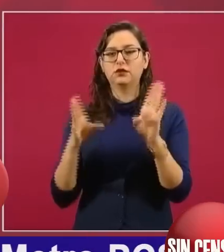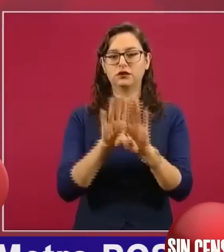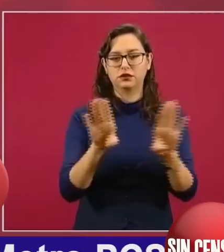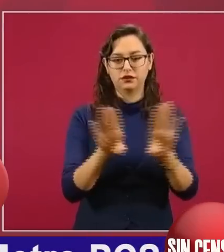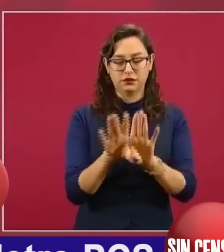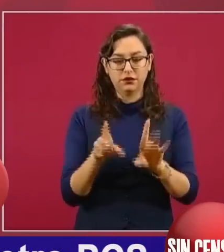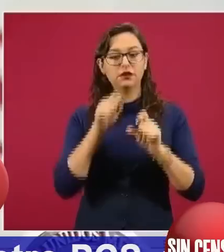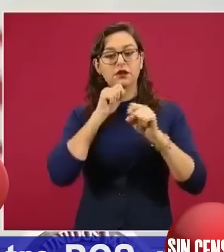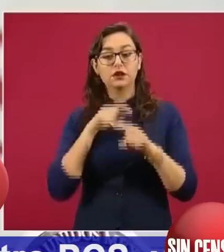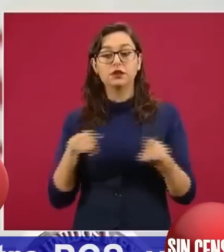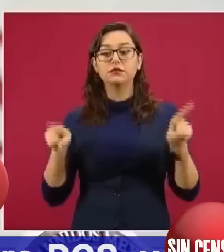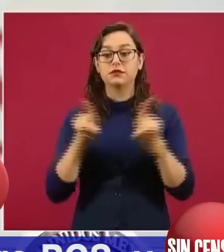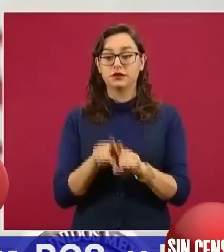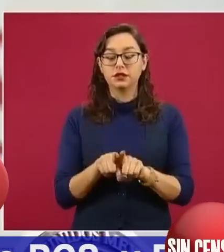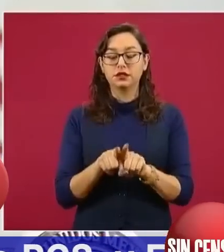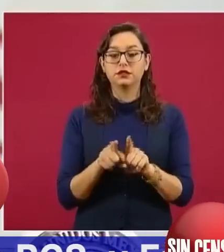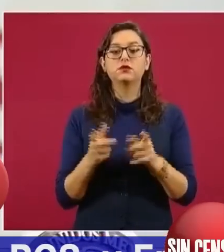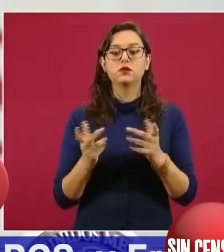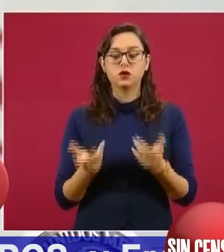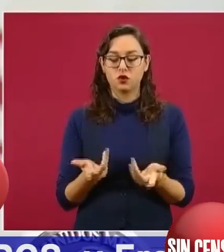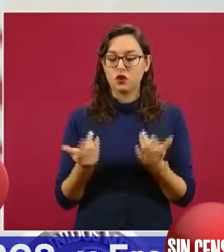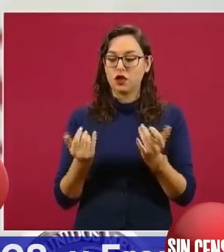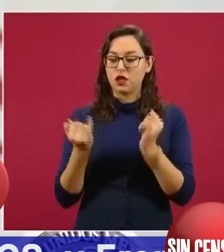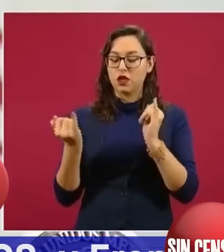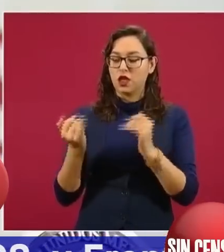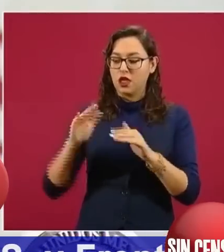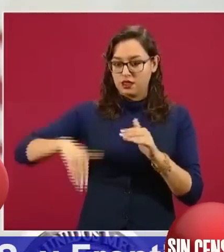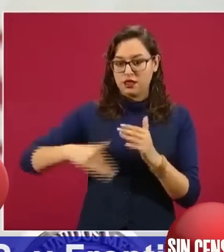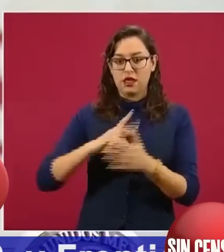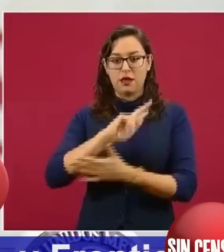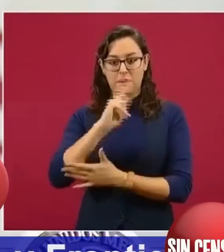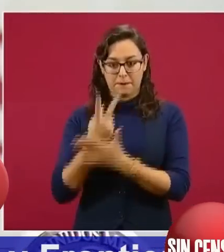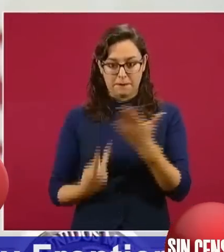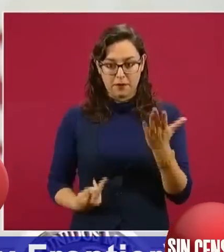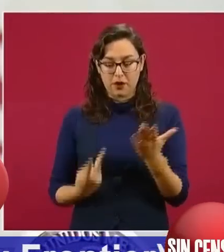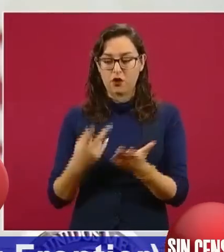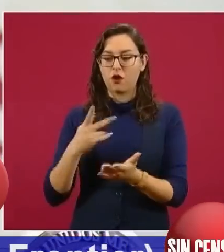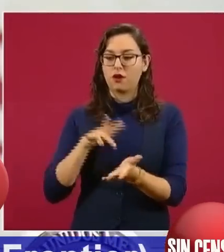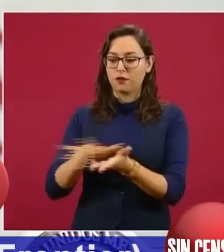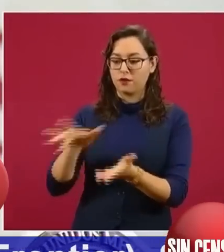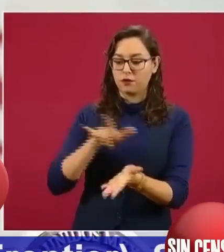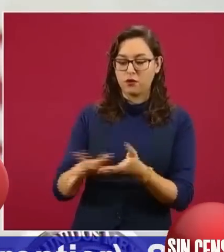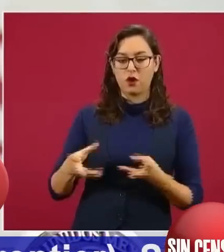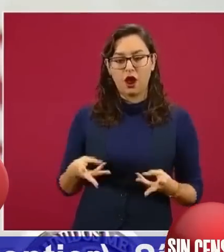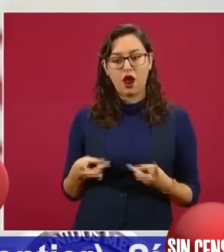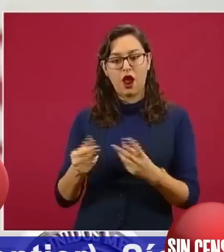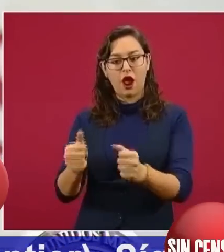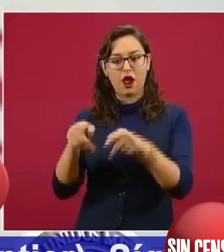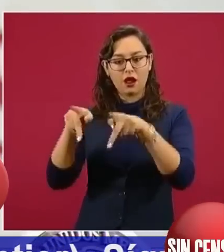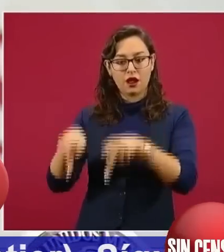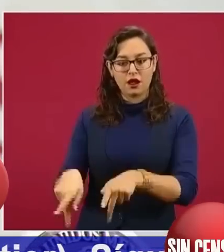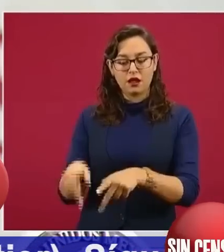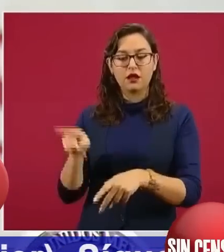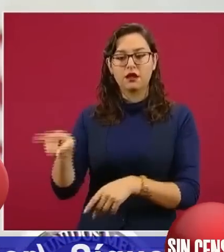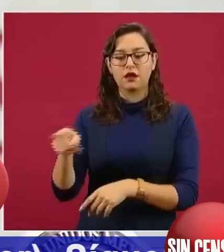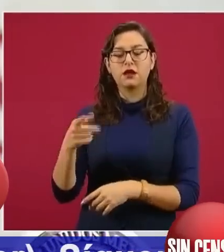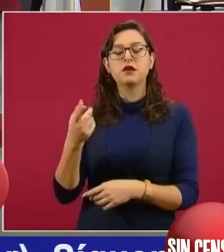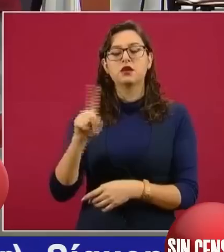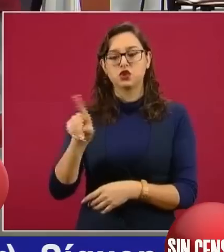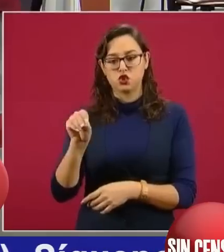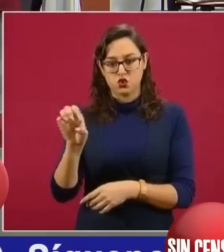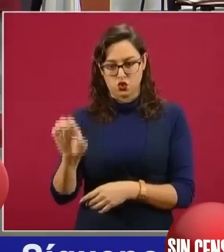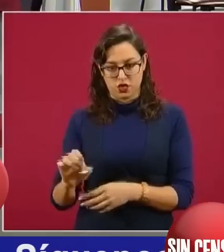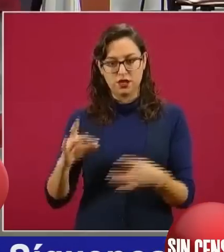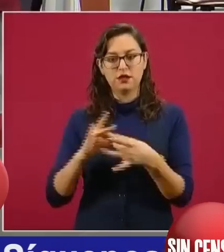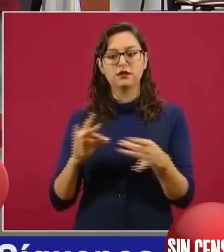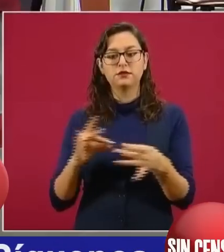ya fue anunciado, el programa de apoyo para gastos funerarios en voz del maestro Zoé Robledo, y